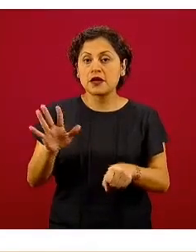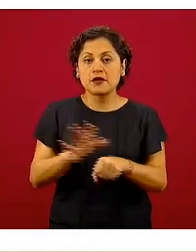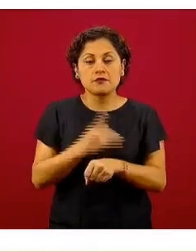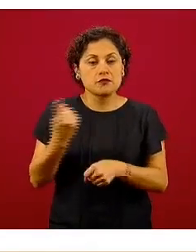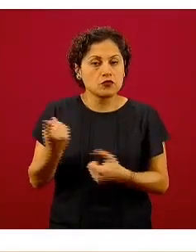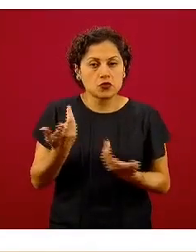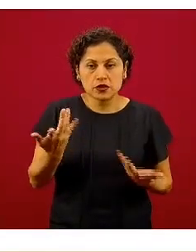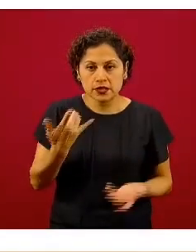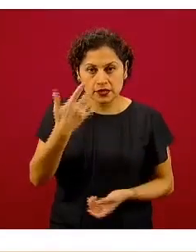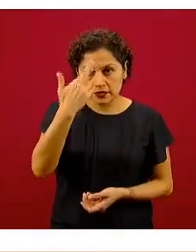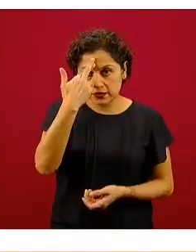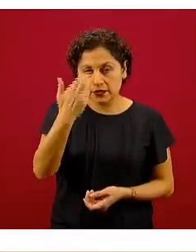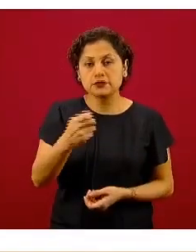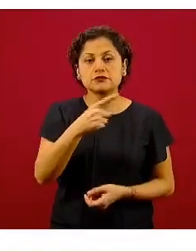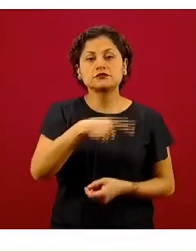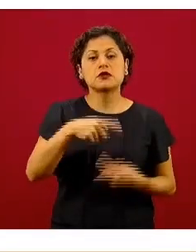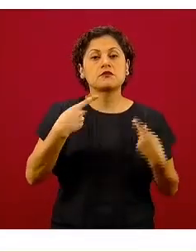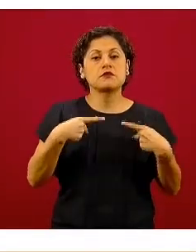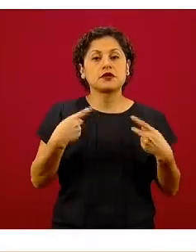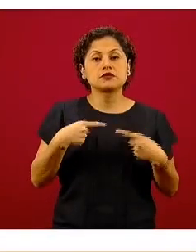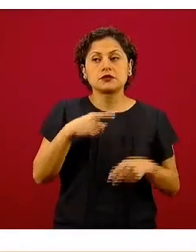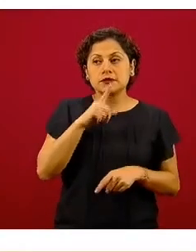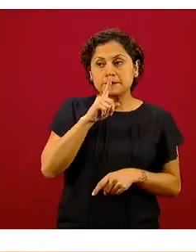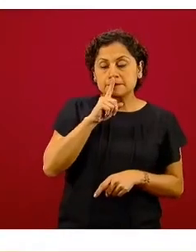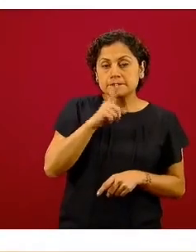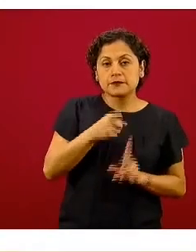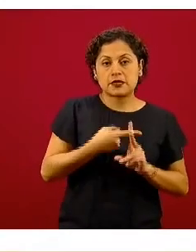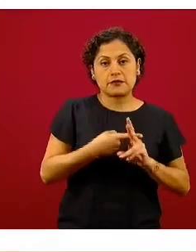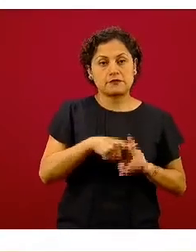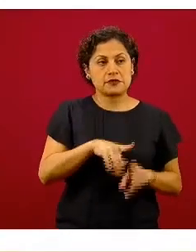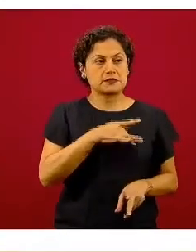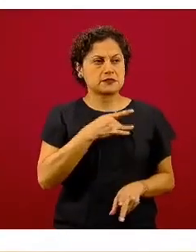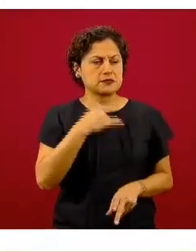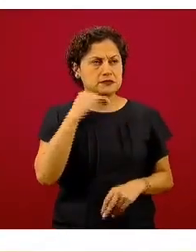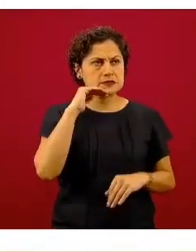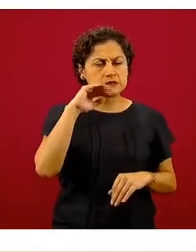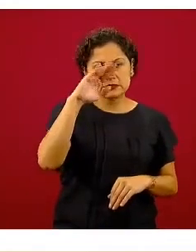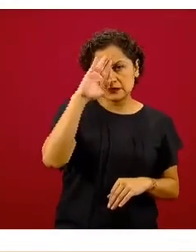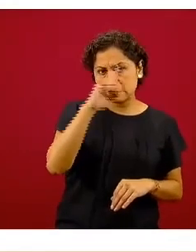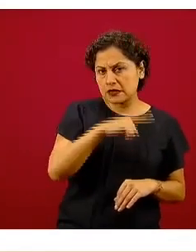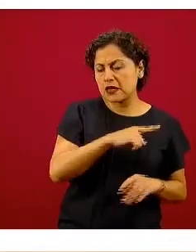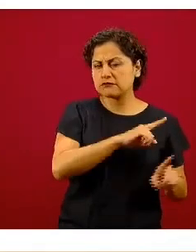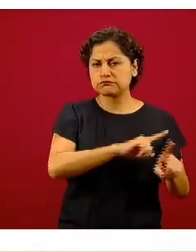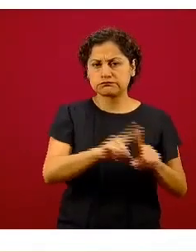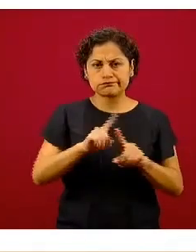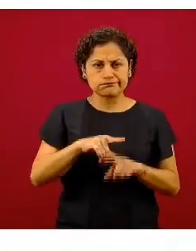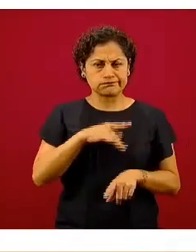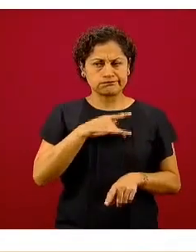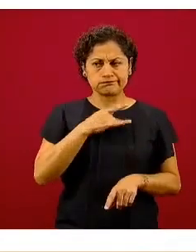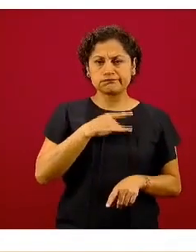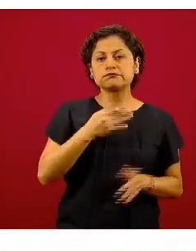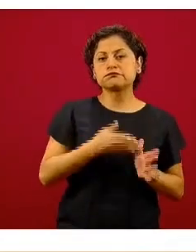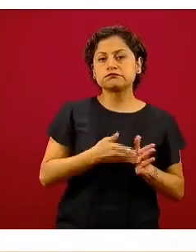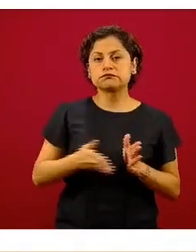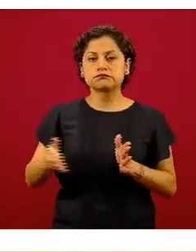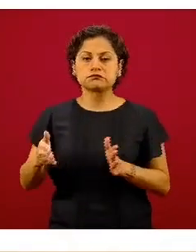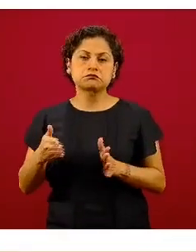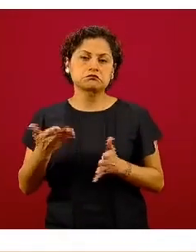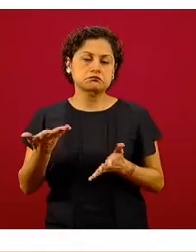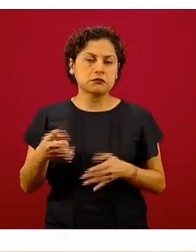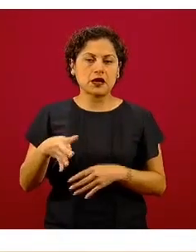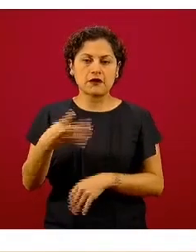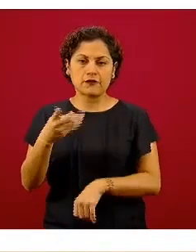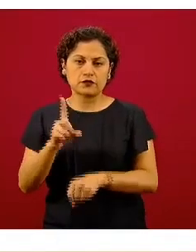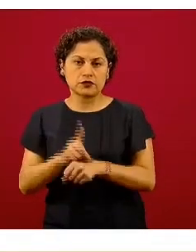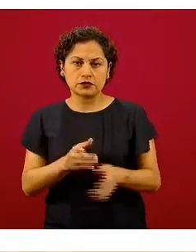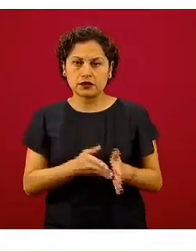médica en las primeras 24 horas de haber iniciado con los signos y síntomas, recordando que esta distribución es precisamente por la fecha de inicio de síntomas.